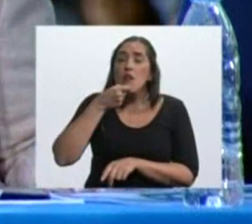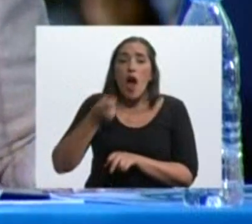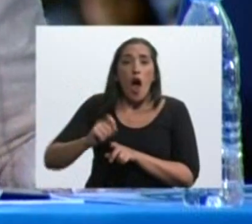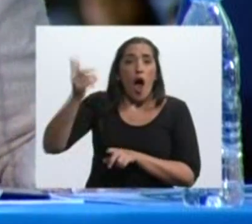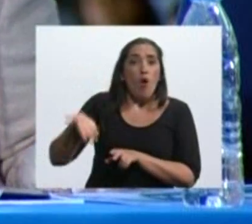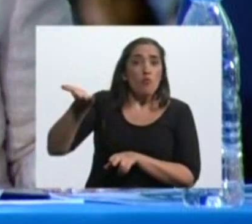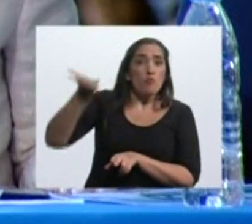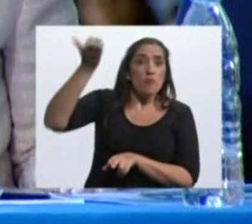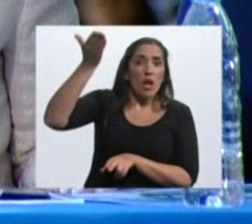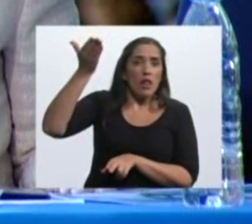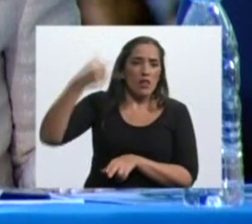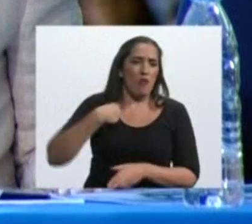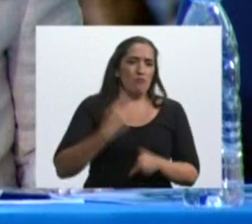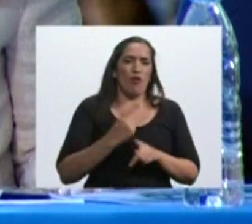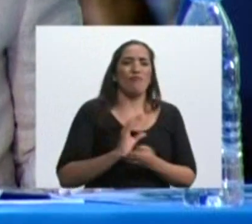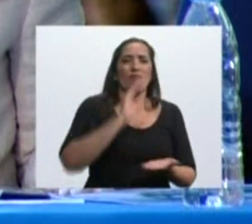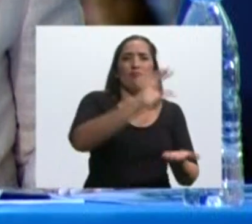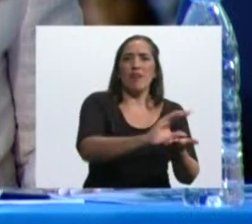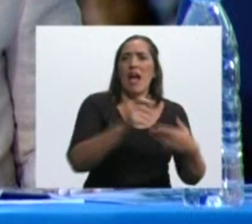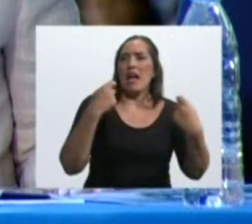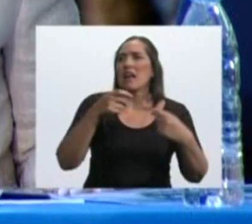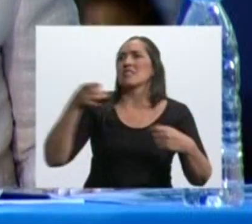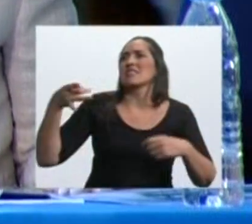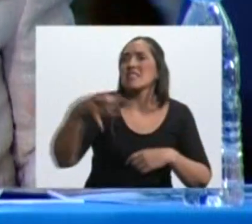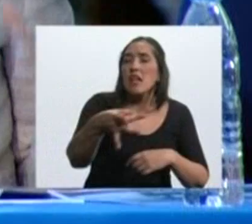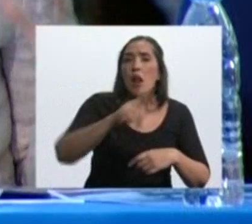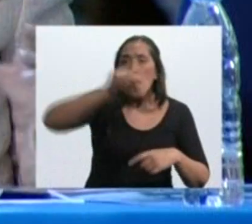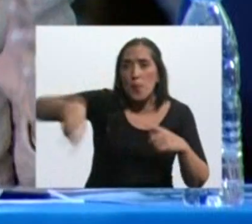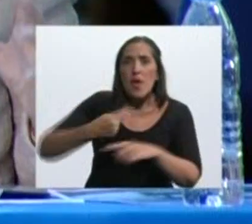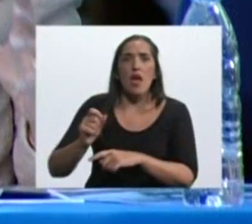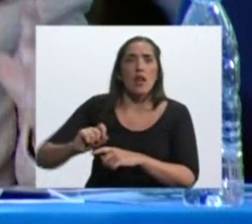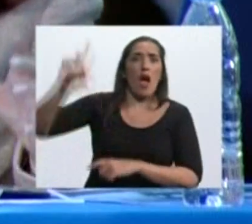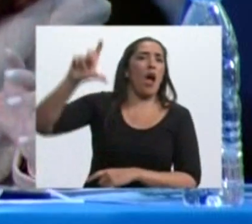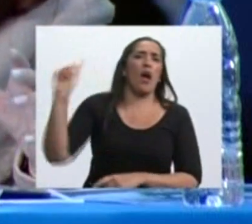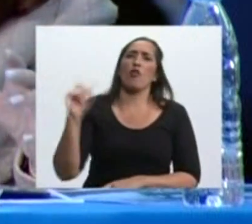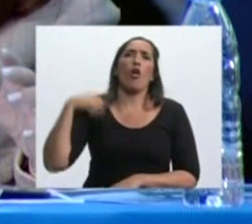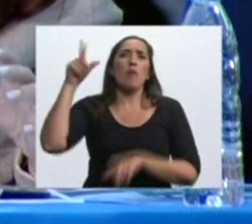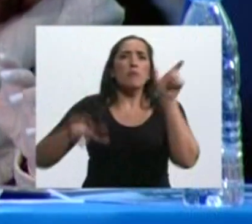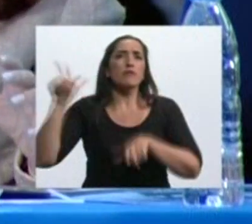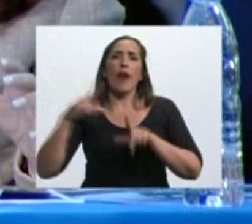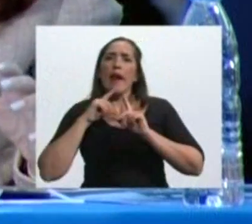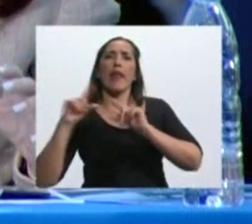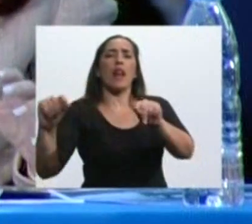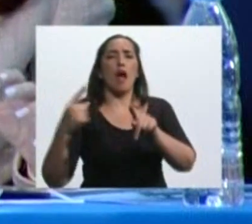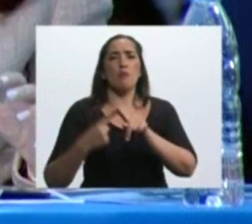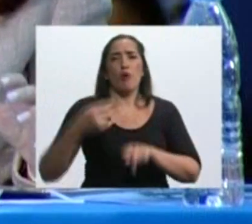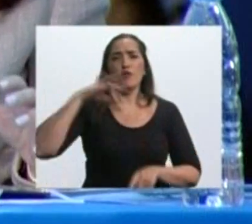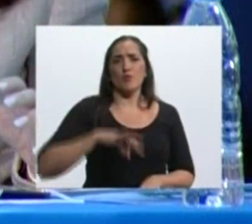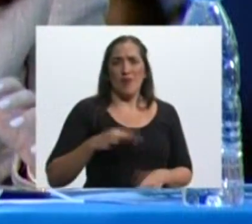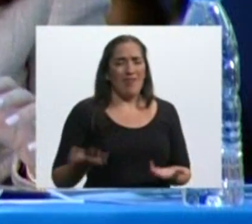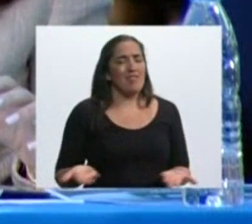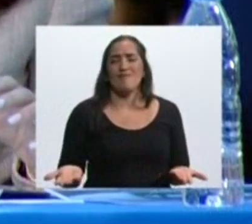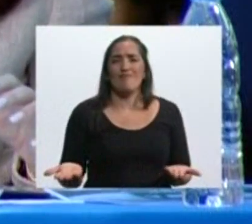una inversión de esta naturaleza, inmediatamente vendría el reclamo salarial. Es que como si fuera un inmenso